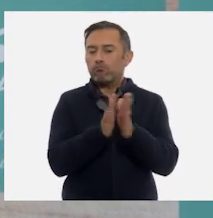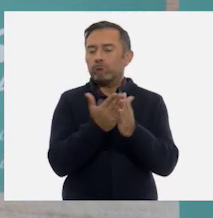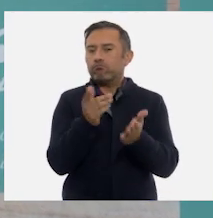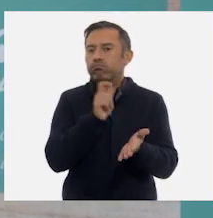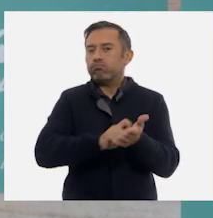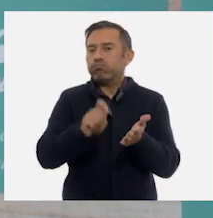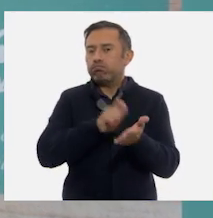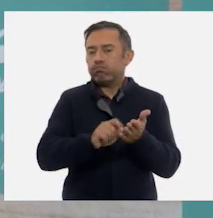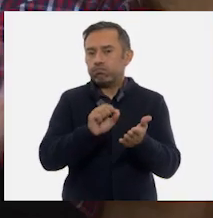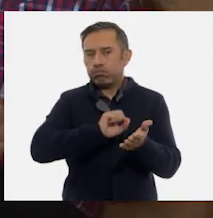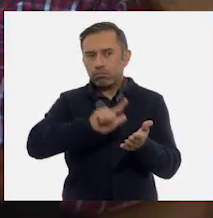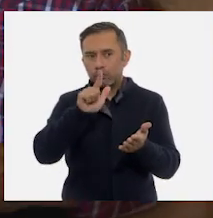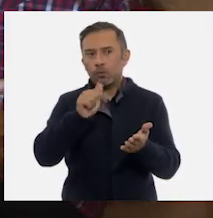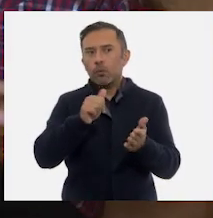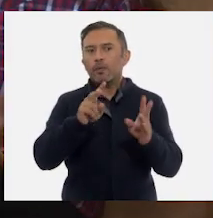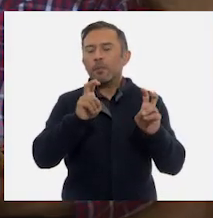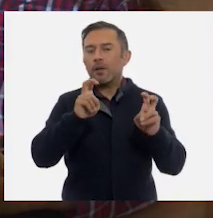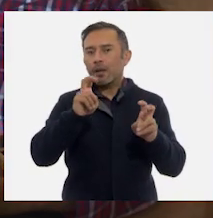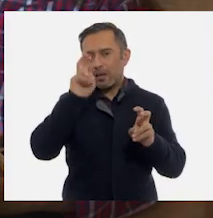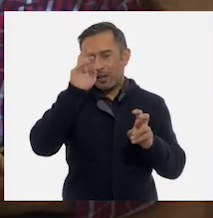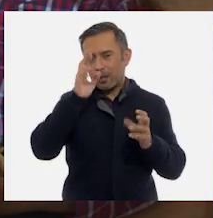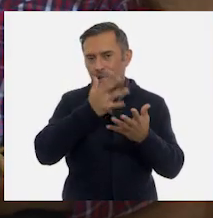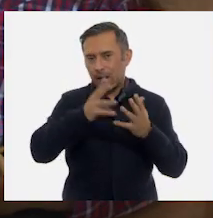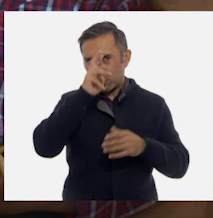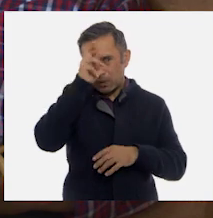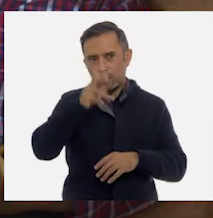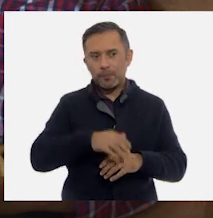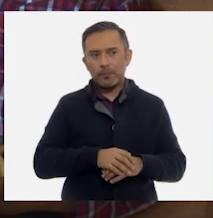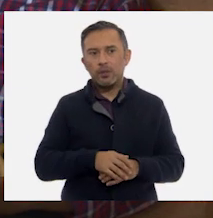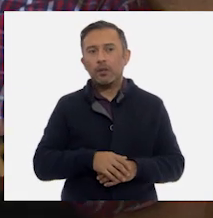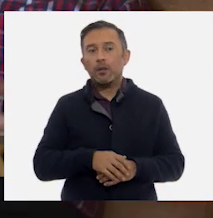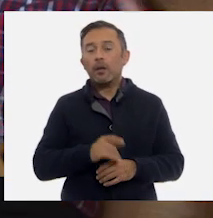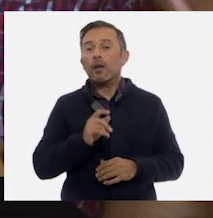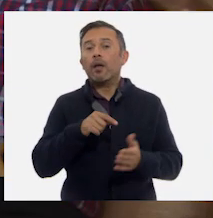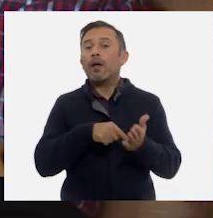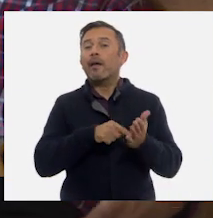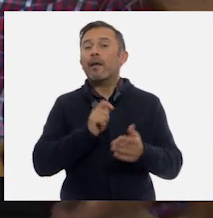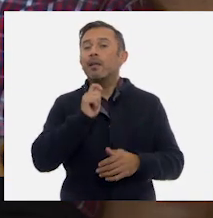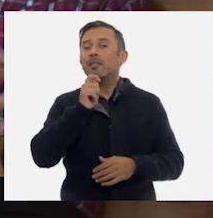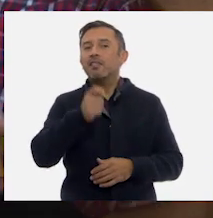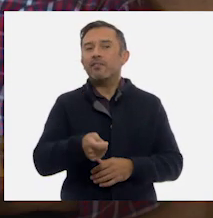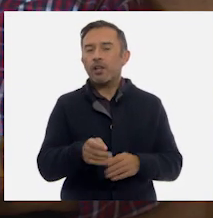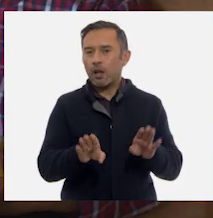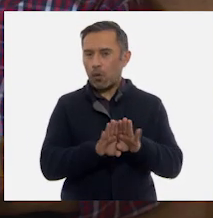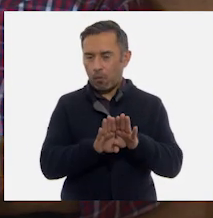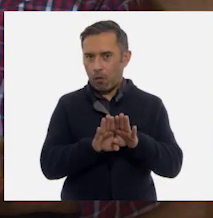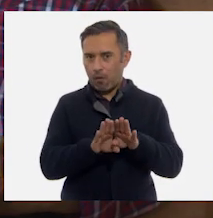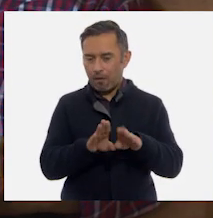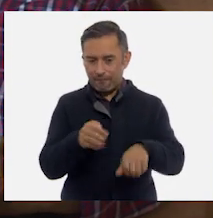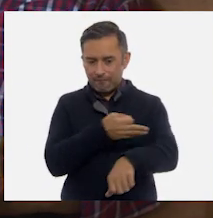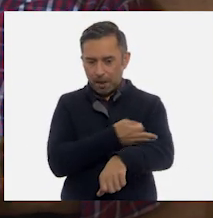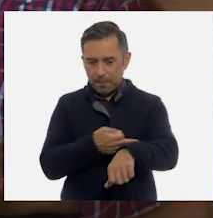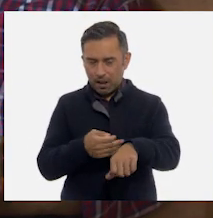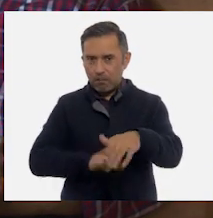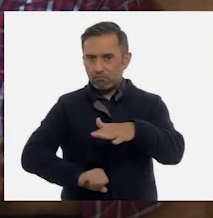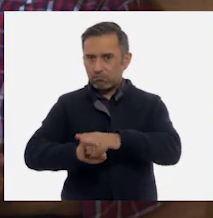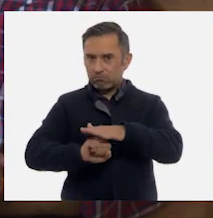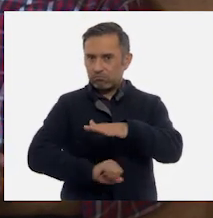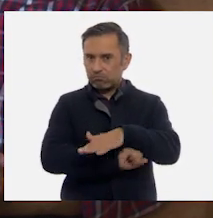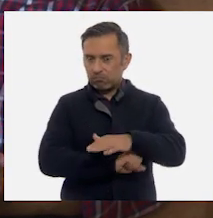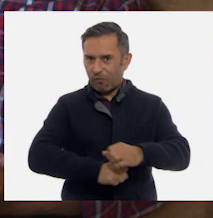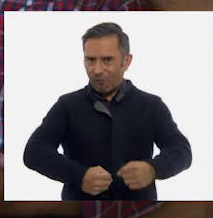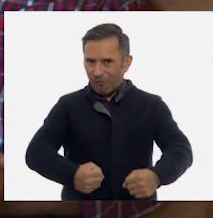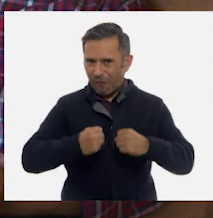con Un hogar sólido. Sólido no quiere decir que sea un hogar bien cimentado. Quiere decir que es un